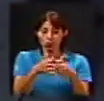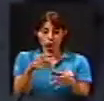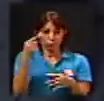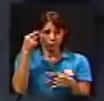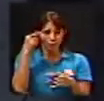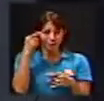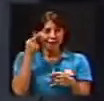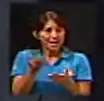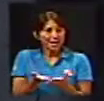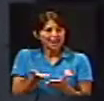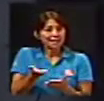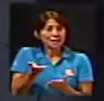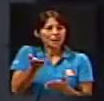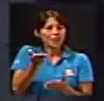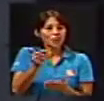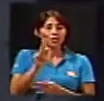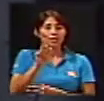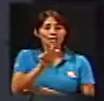crecimiento de 3.7.